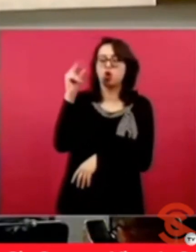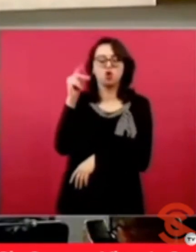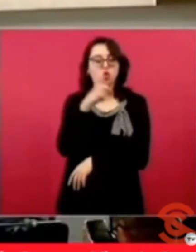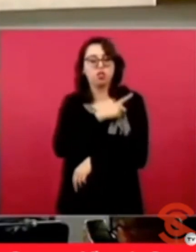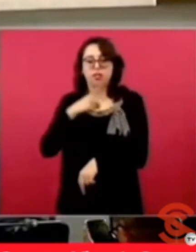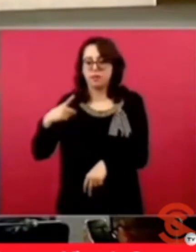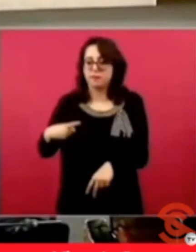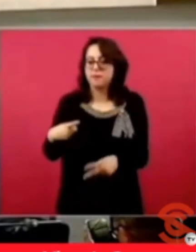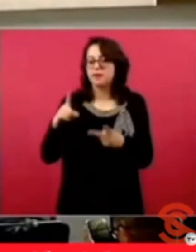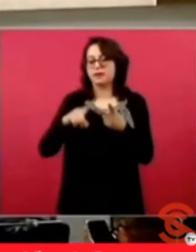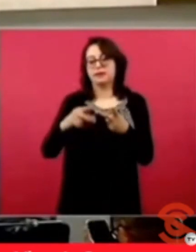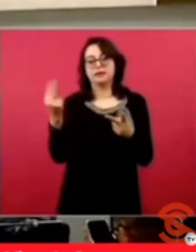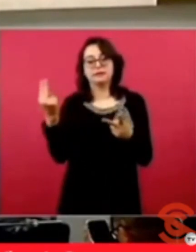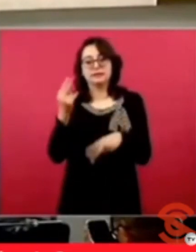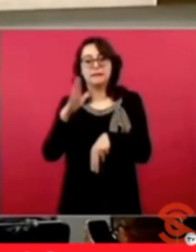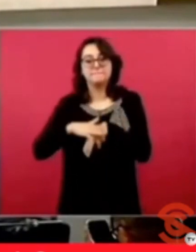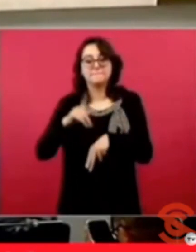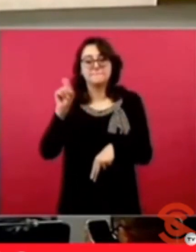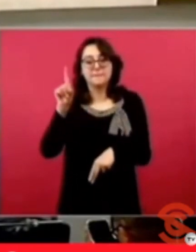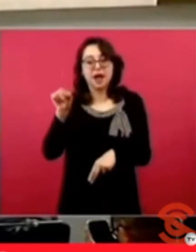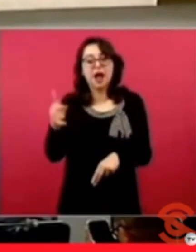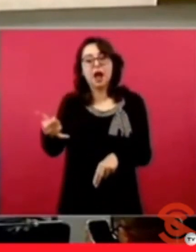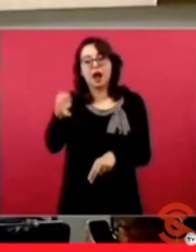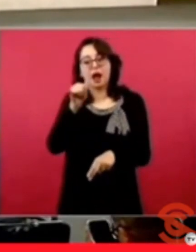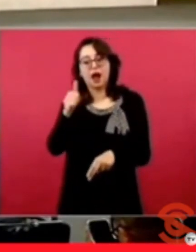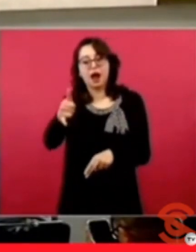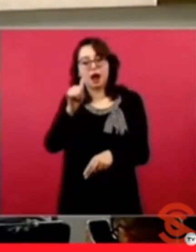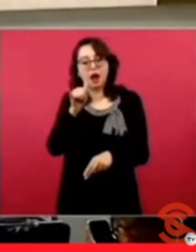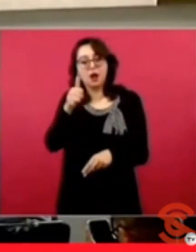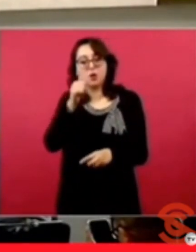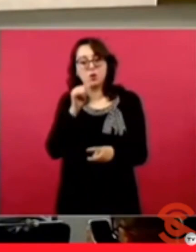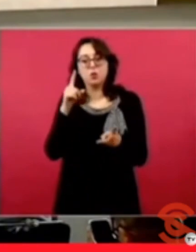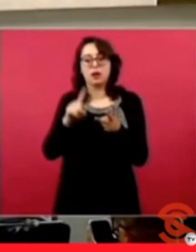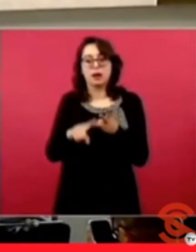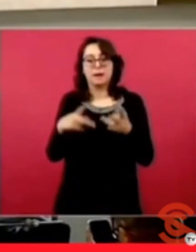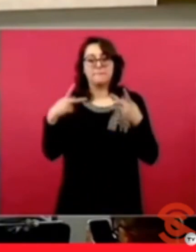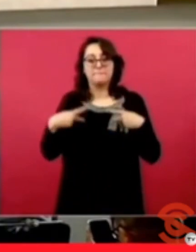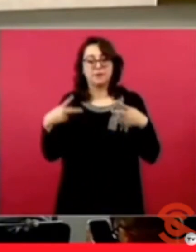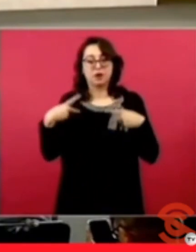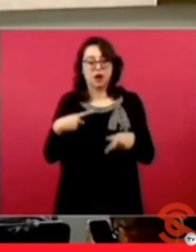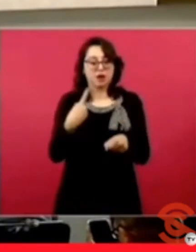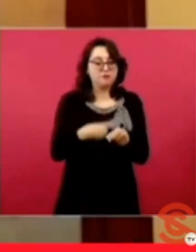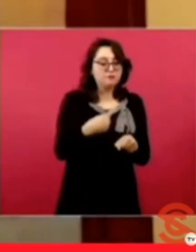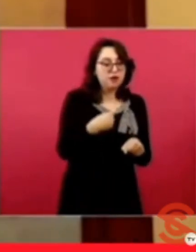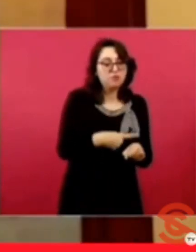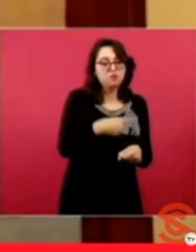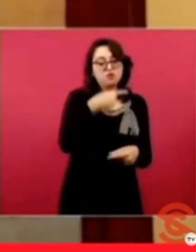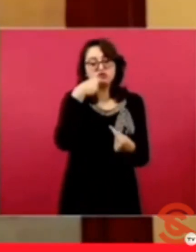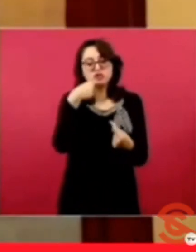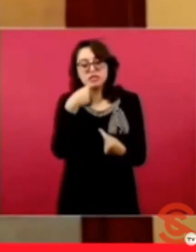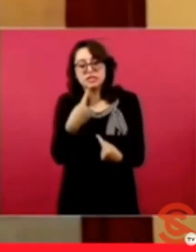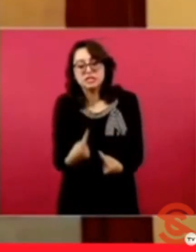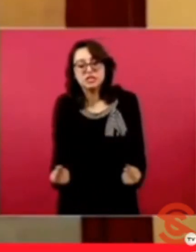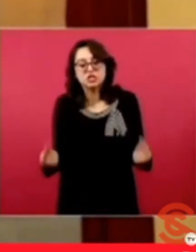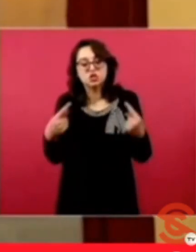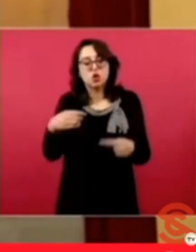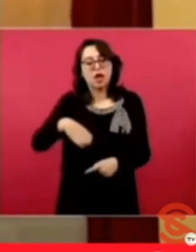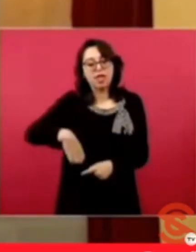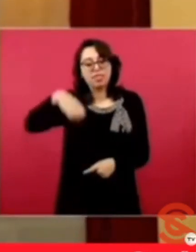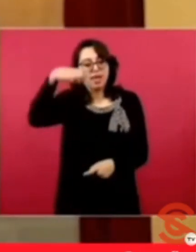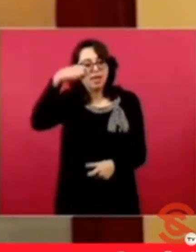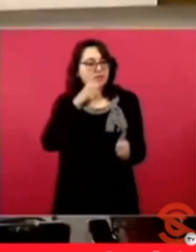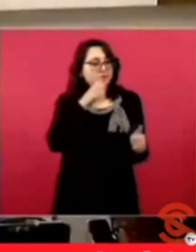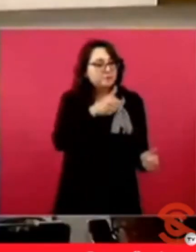agua, poner especial atención en enfermos crónicos, niños y adultos mayores, así como atender